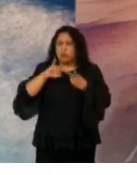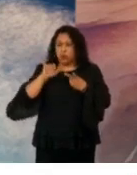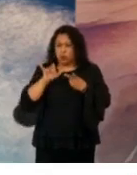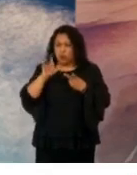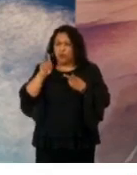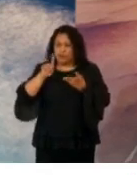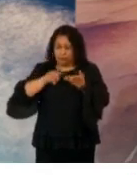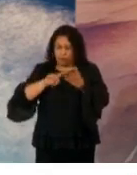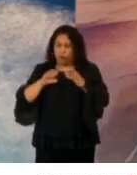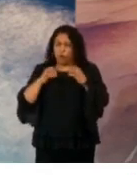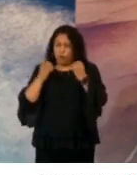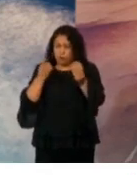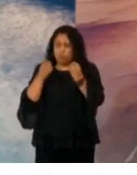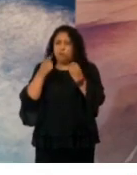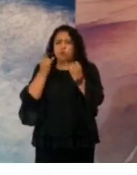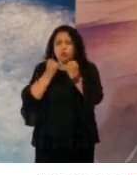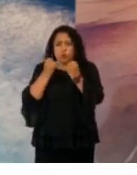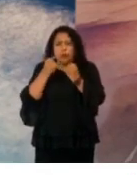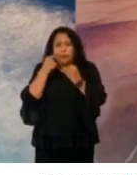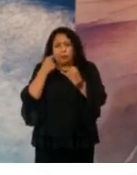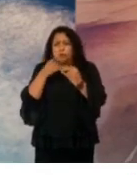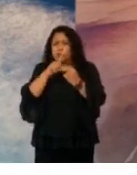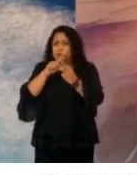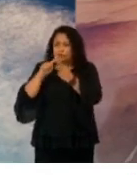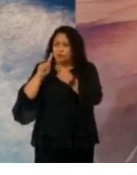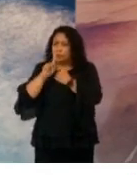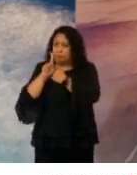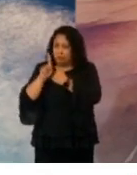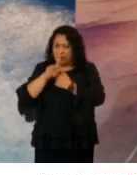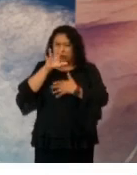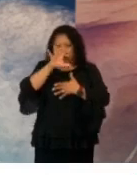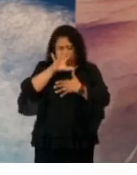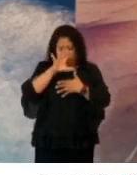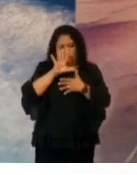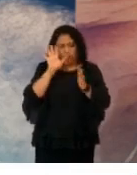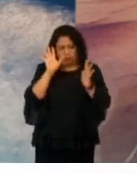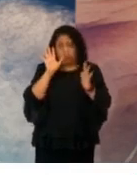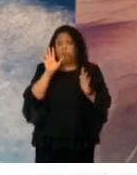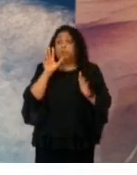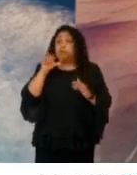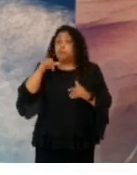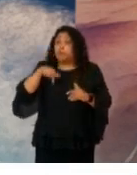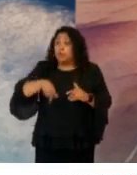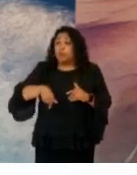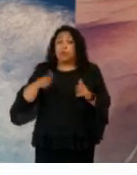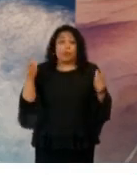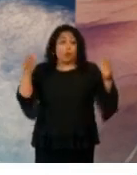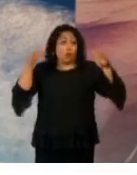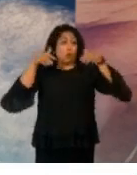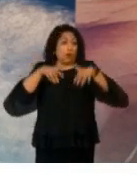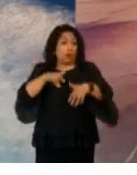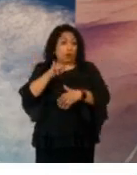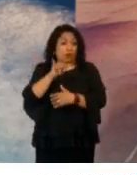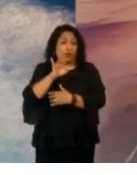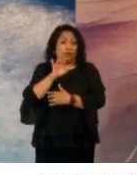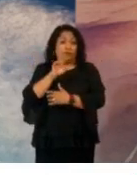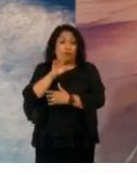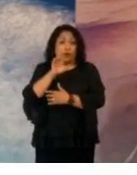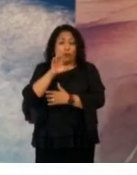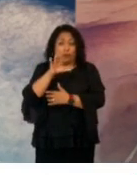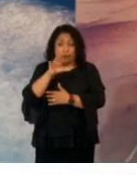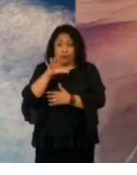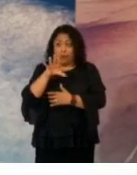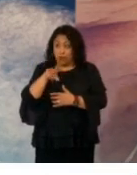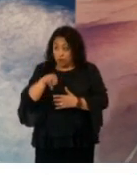parte de una organización que tiene presencia también en varios países del continente, a propósito de que estamos en un encuentro iberoamericano, ¿no? Donde